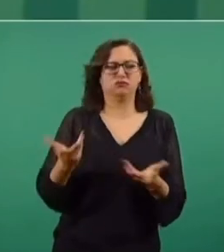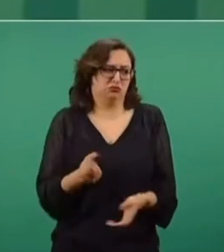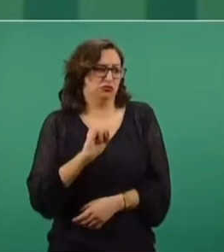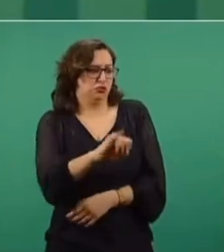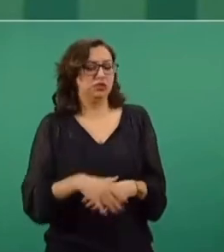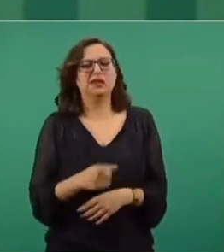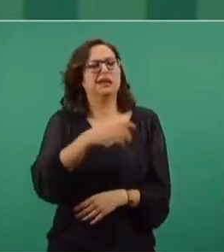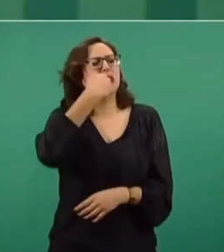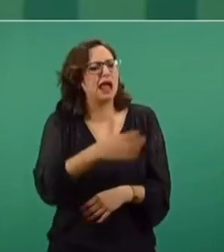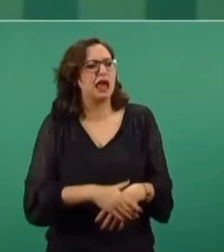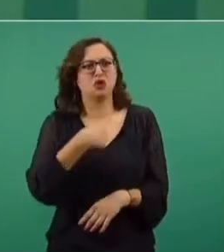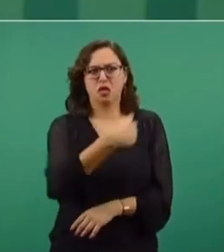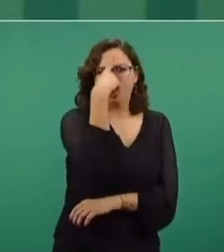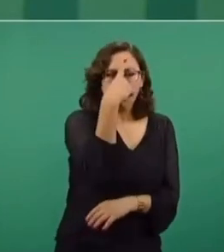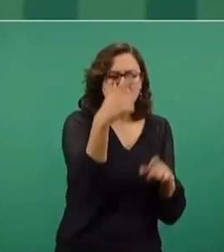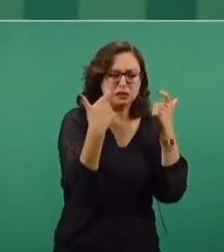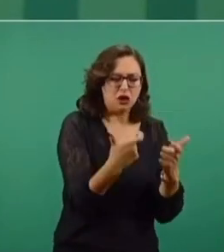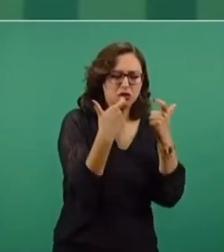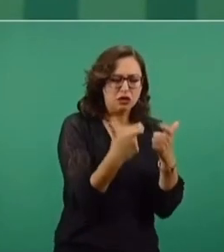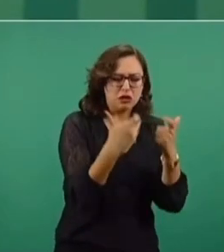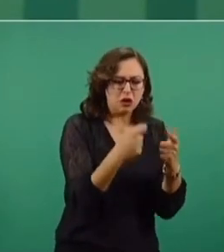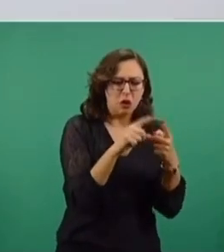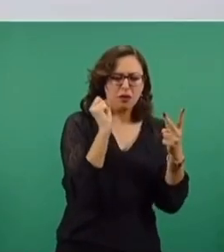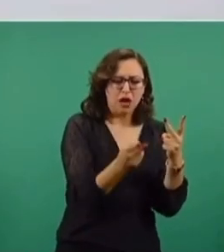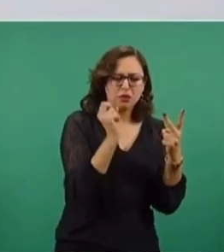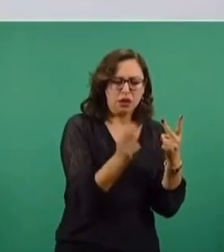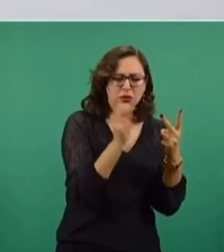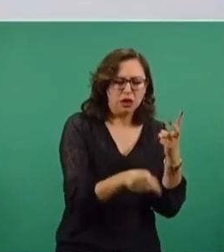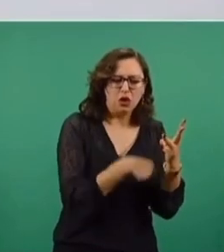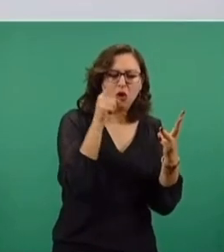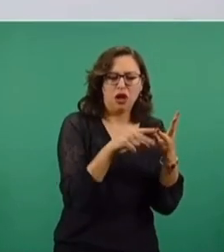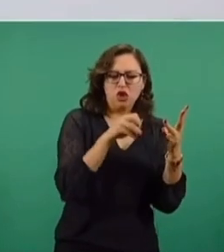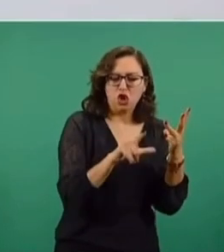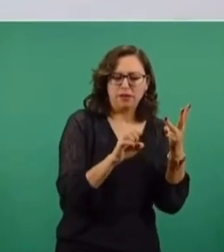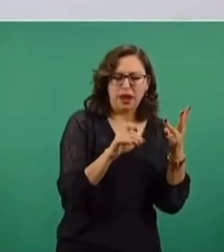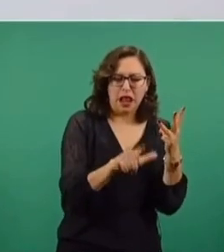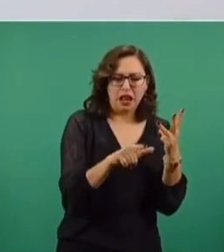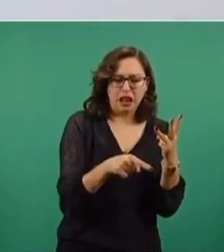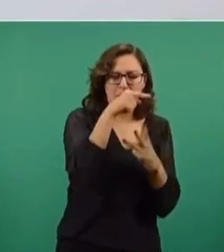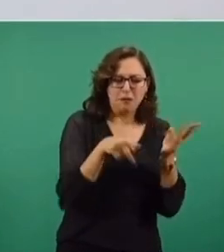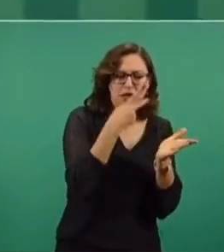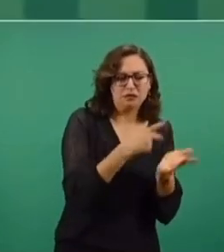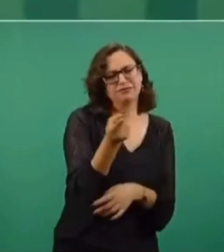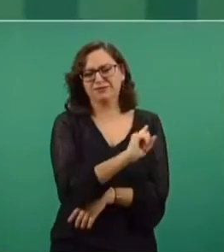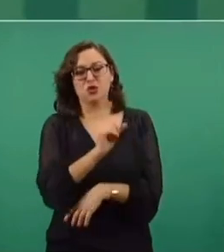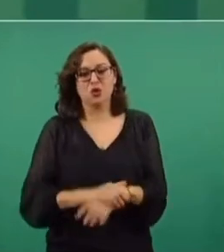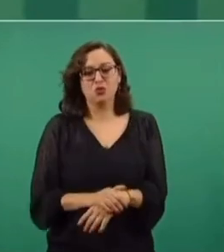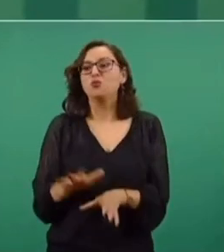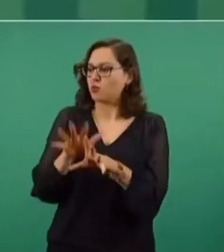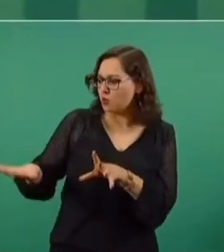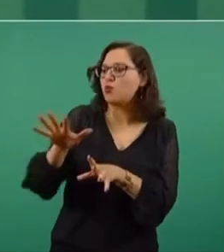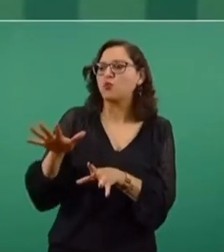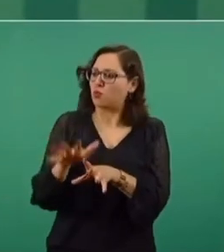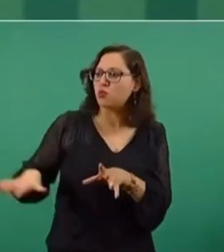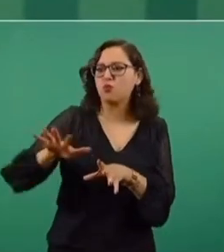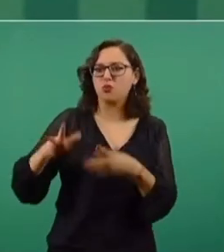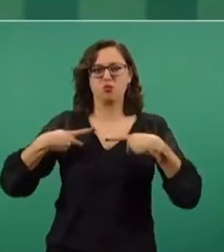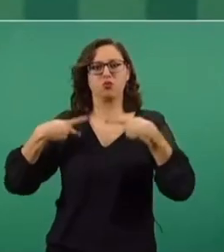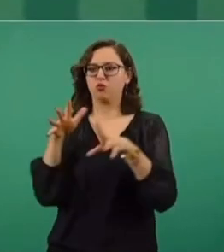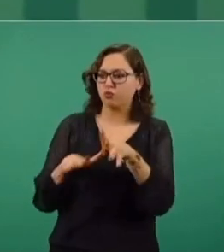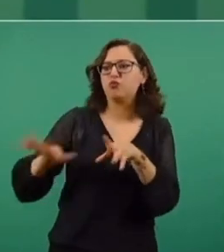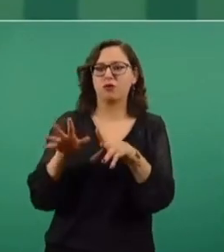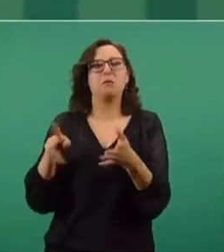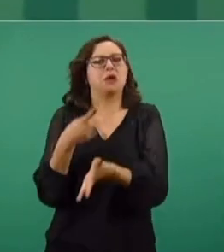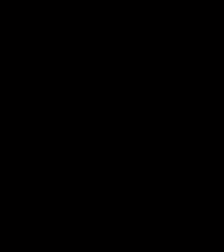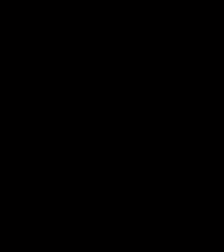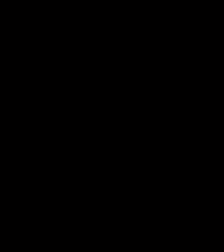o neoliberalismo no liberalismo neoliberalismo este pues no esto que está repitiendo pueblo pueblo pueblo porque es el soberano del